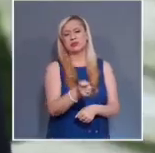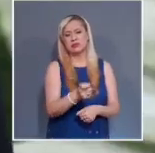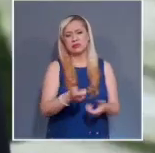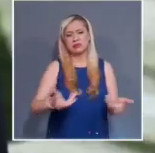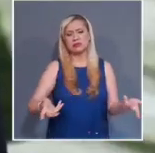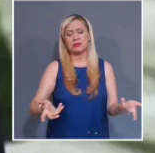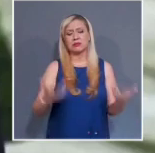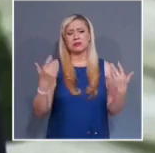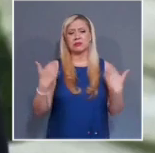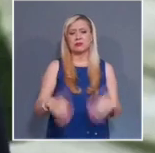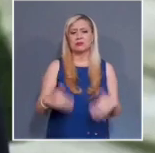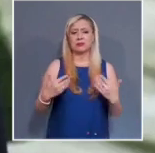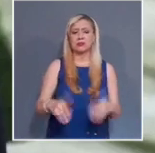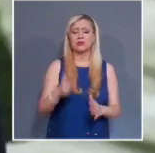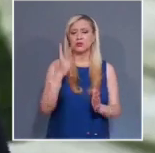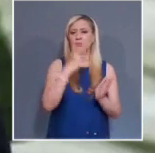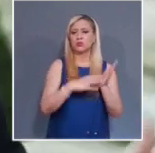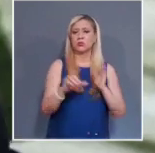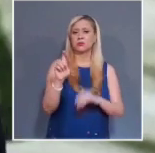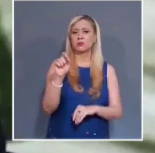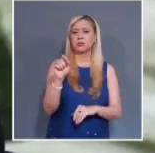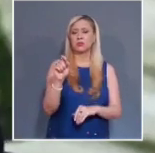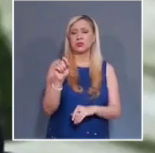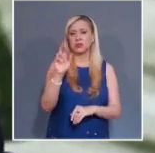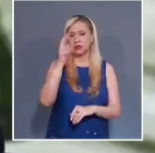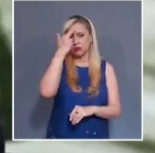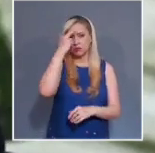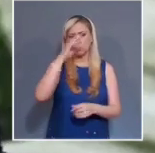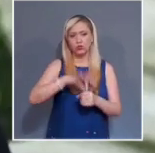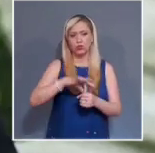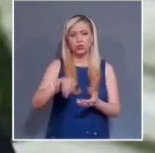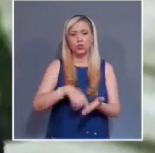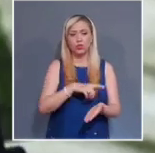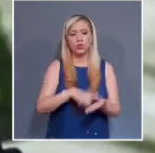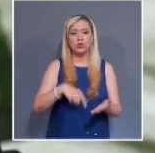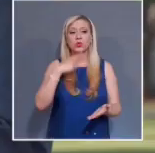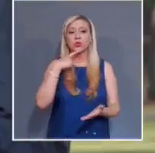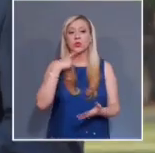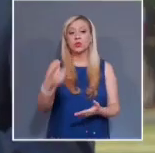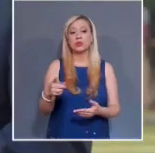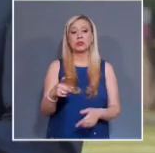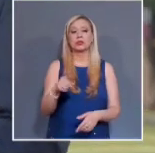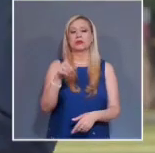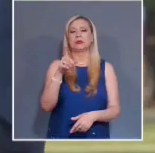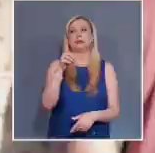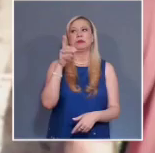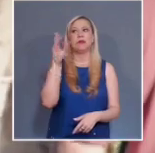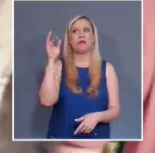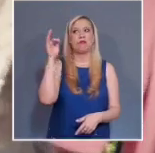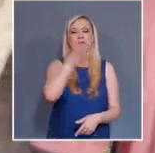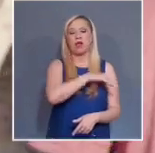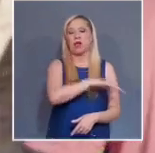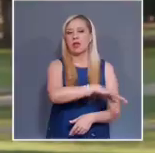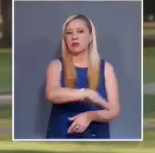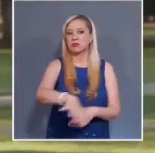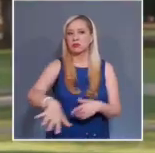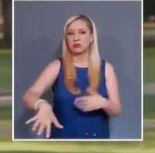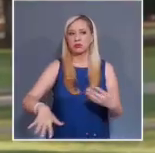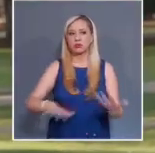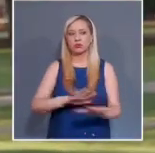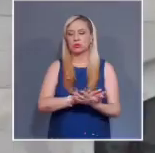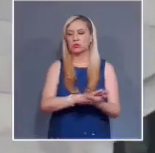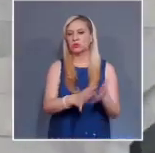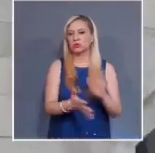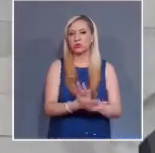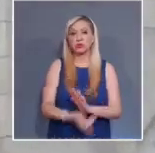2020, mismos que aseguraba habían sido fraudulentos. Es la primera vez en la historia moderna de los